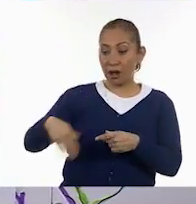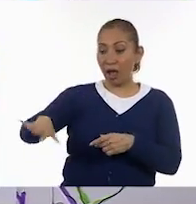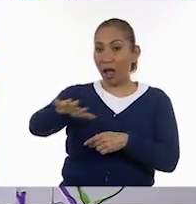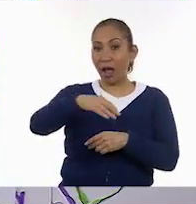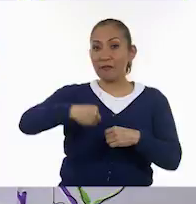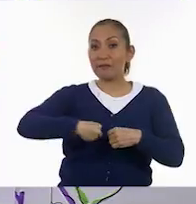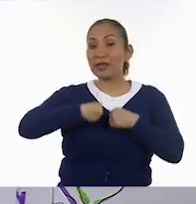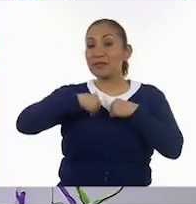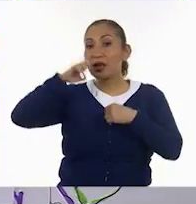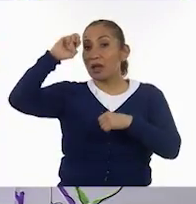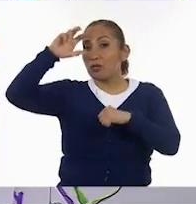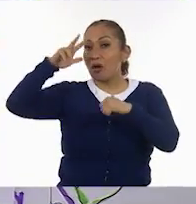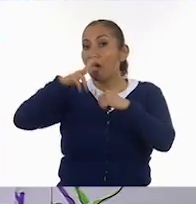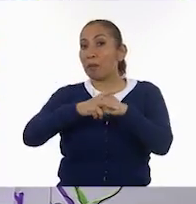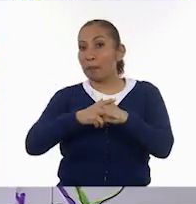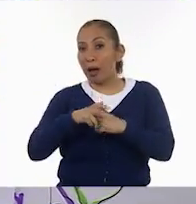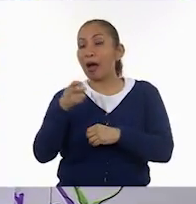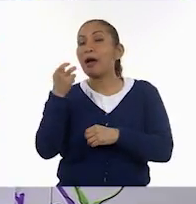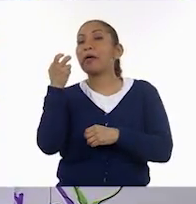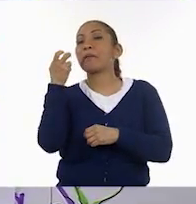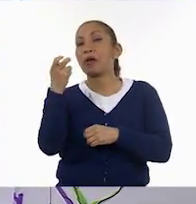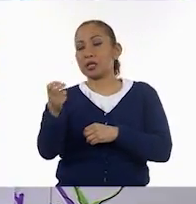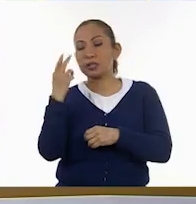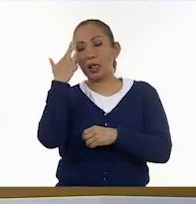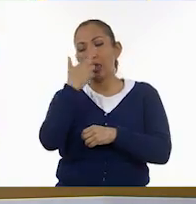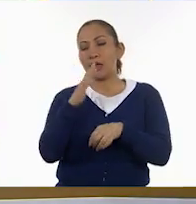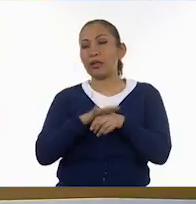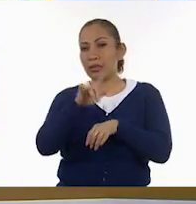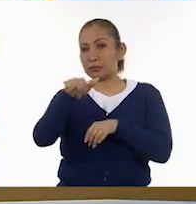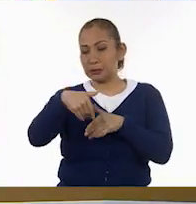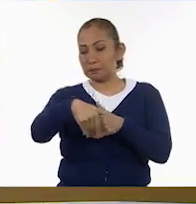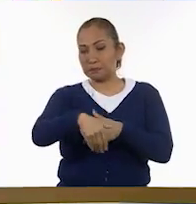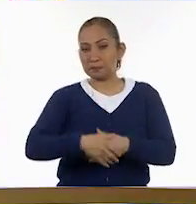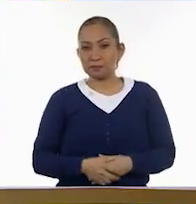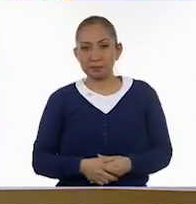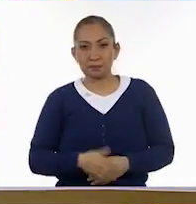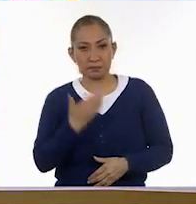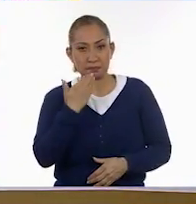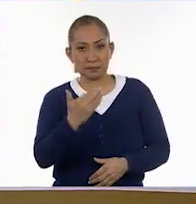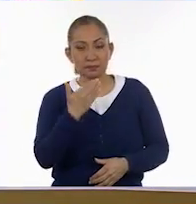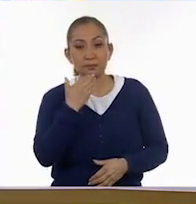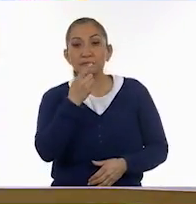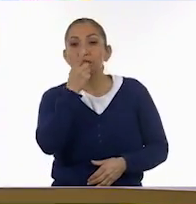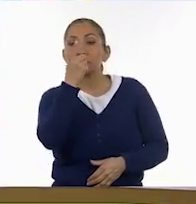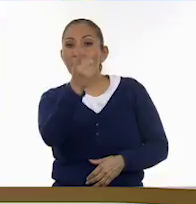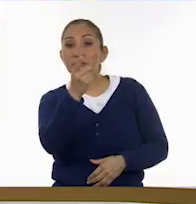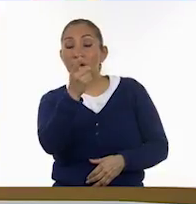habitantes que hay en Europa. Entonces vamos a revisarlo ahorita. Muy bien. Y